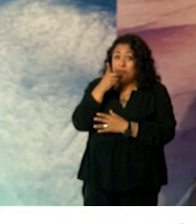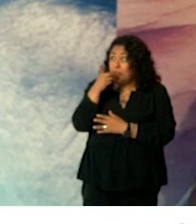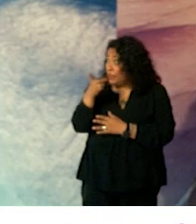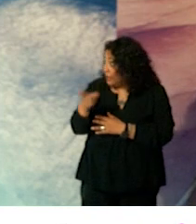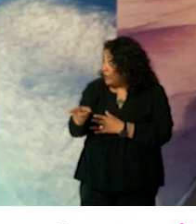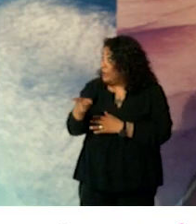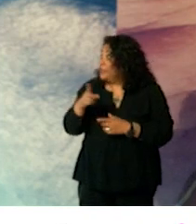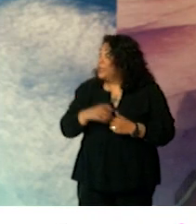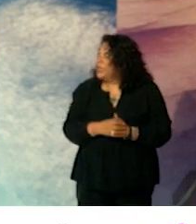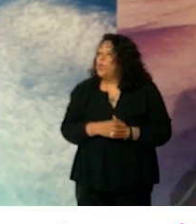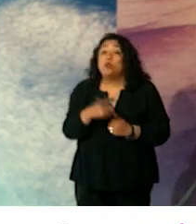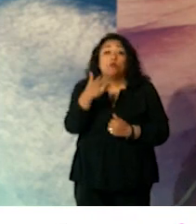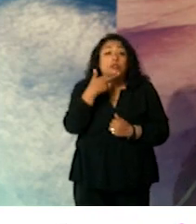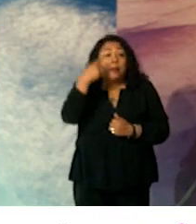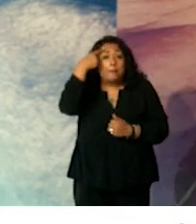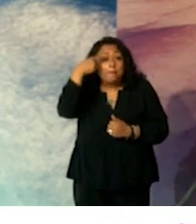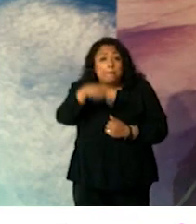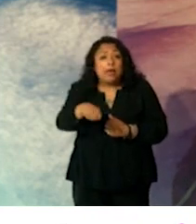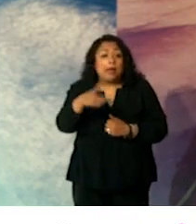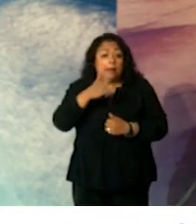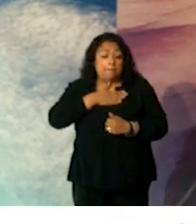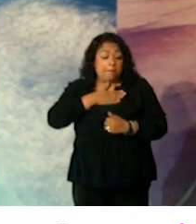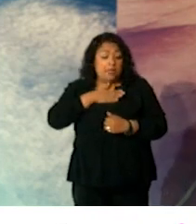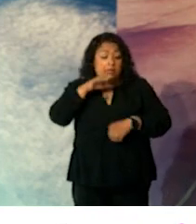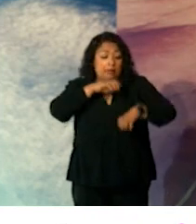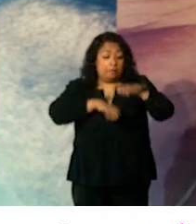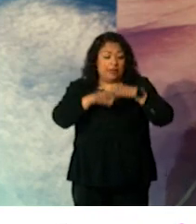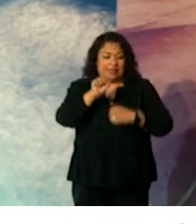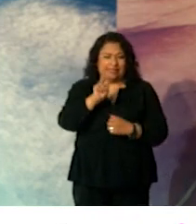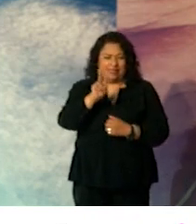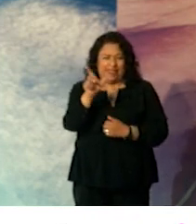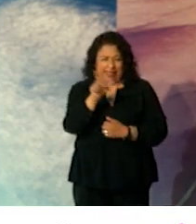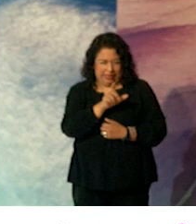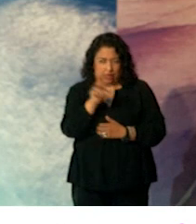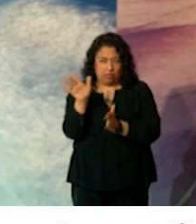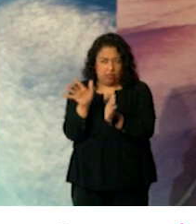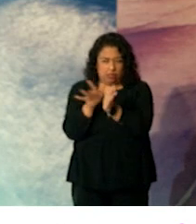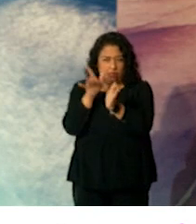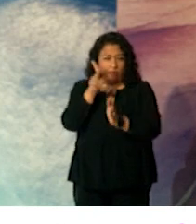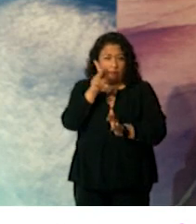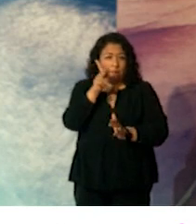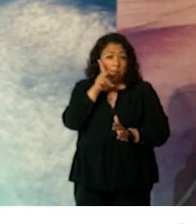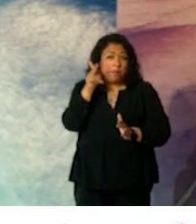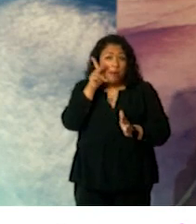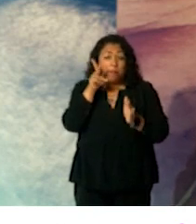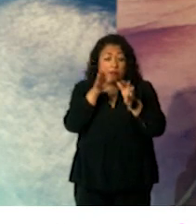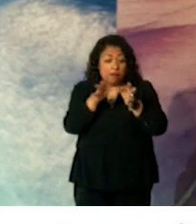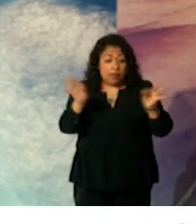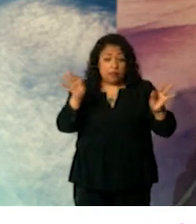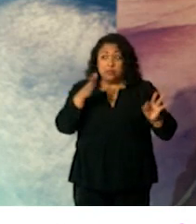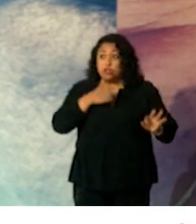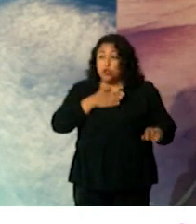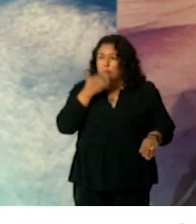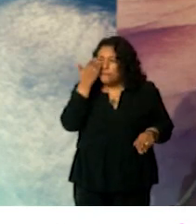de Laudato Si y usarla para la misión de mi empresa, que es SBX. Y entonces la frase del Papa Francisco era: yo les pido